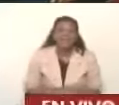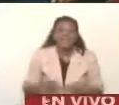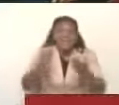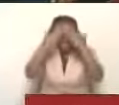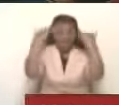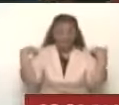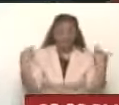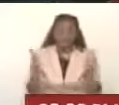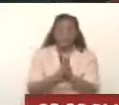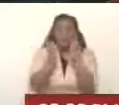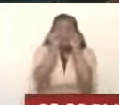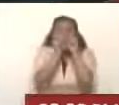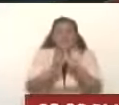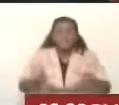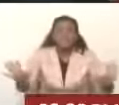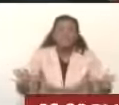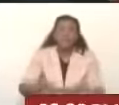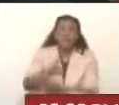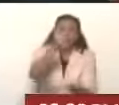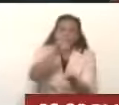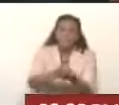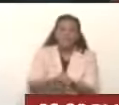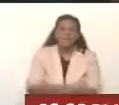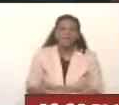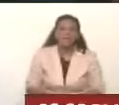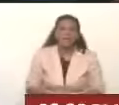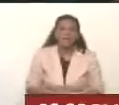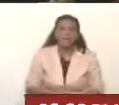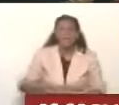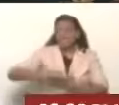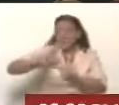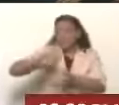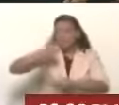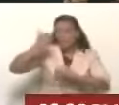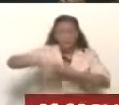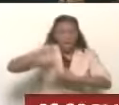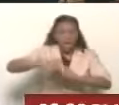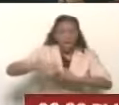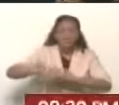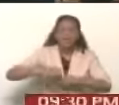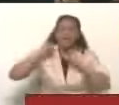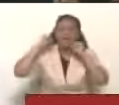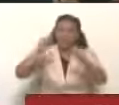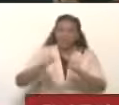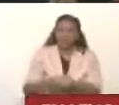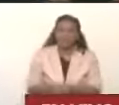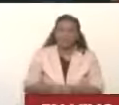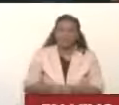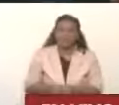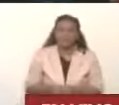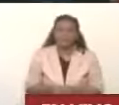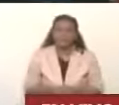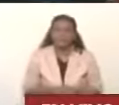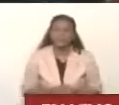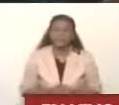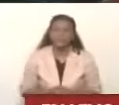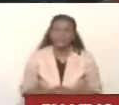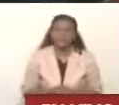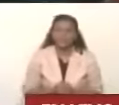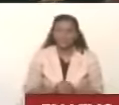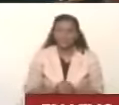China lo bendiga, presidente. Amén. Y aquí hablamos como los maracuchos. Así te digo, vos sois.